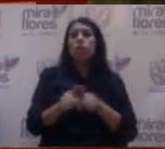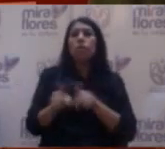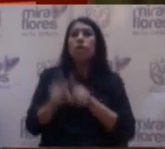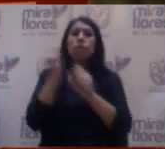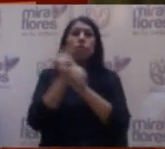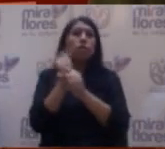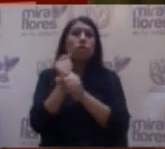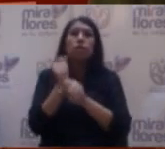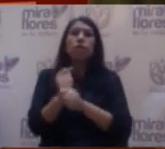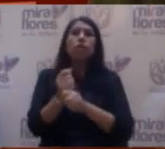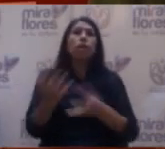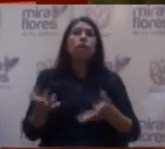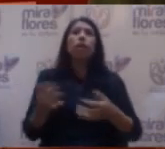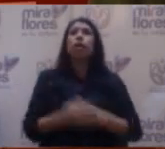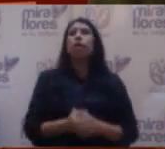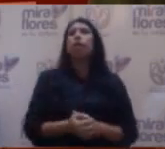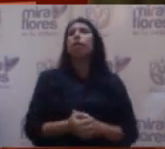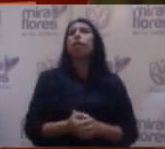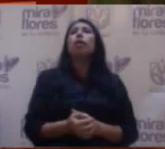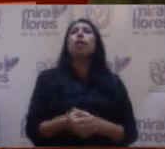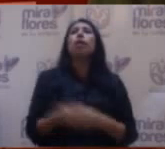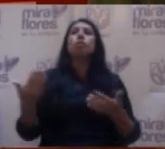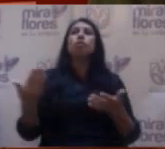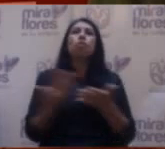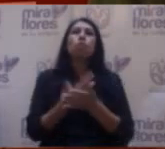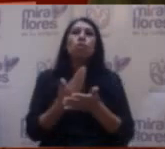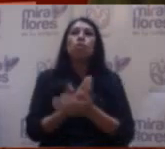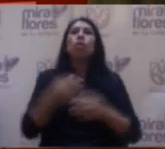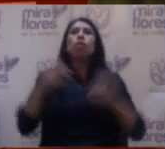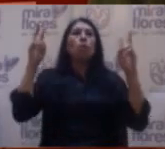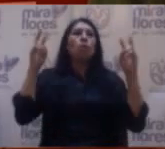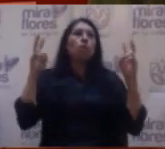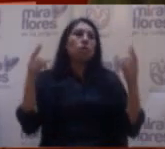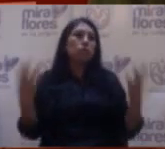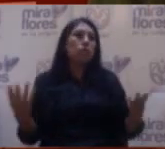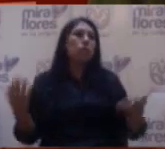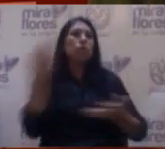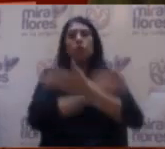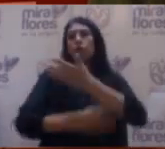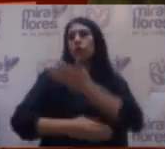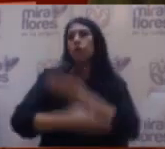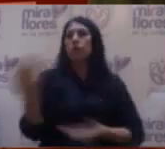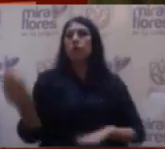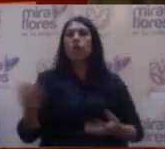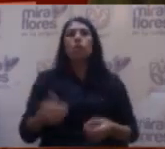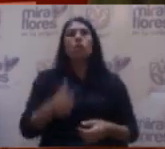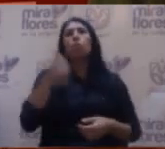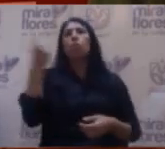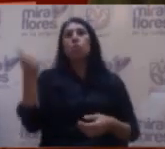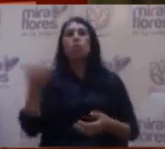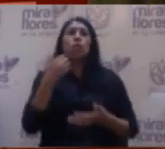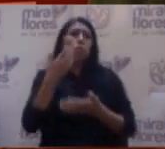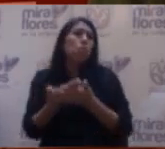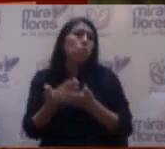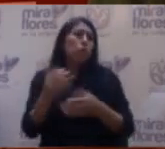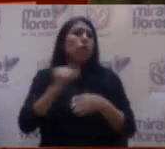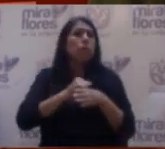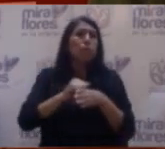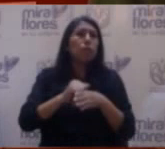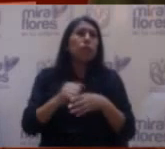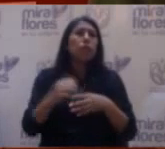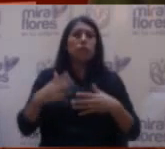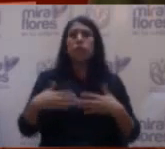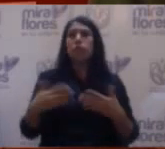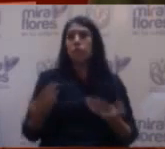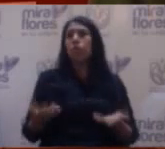la información, o temas con personas con discapacidad, u otras buenas prácticas que se han ido desarrollando aquí